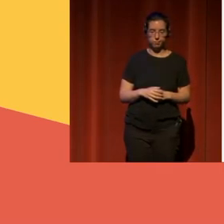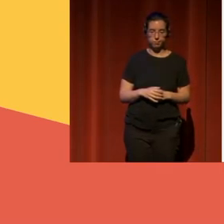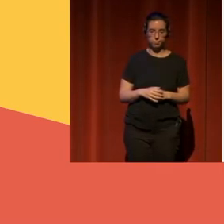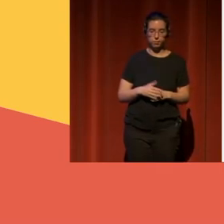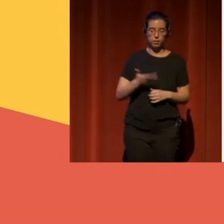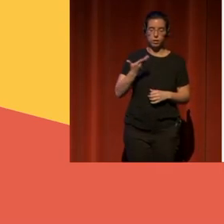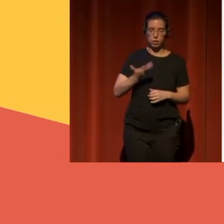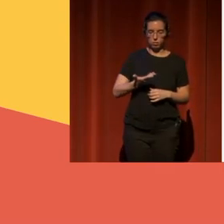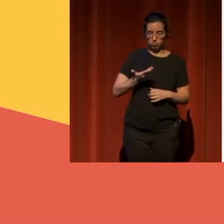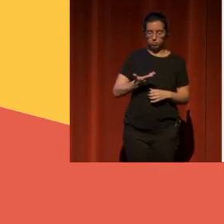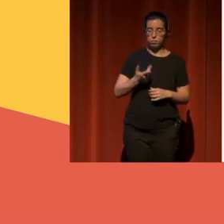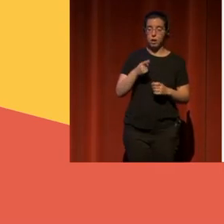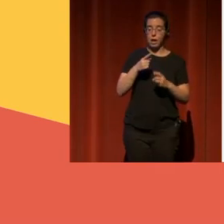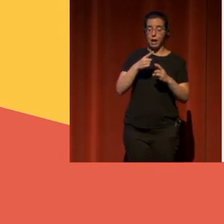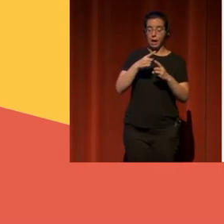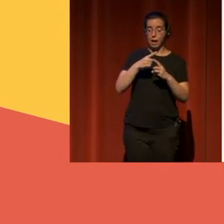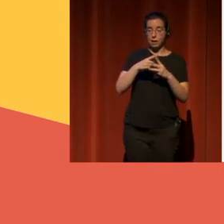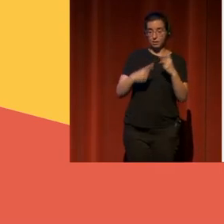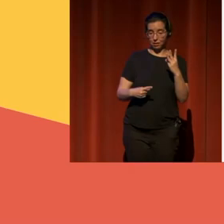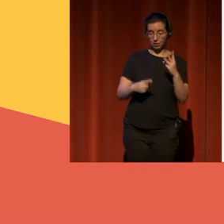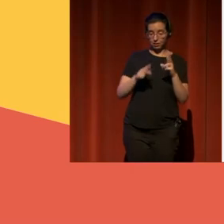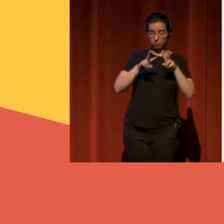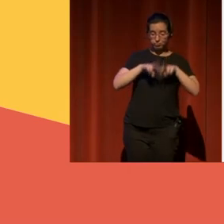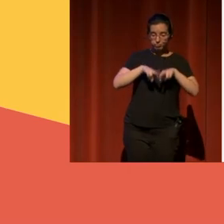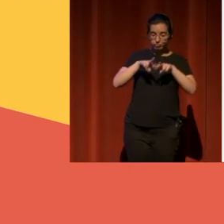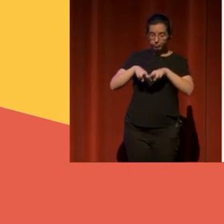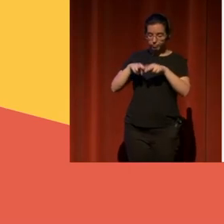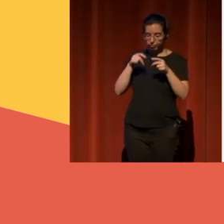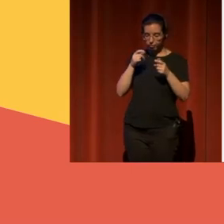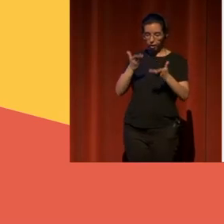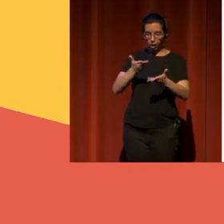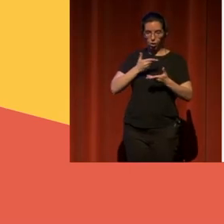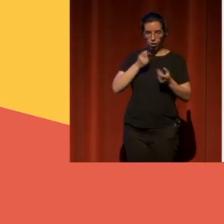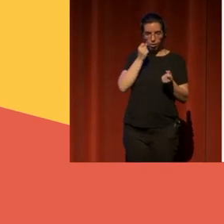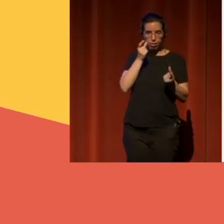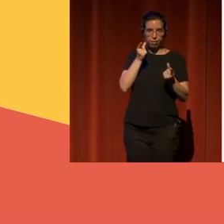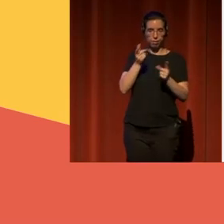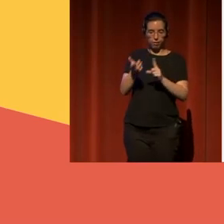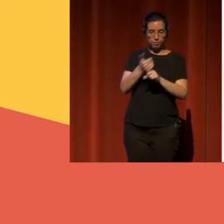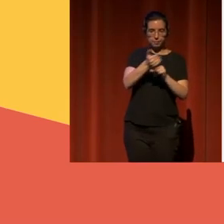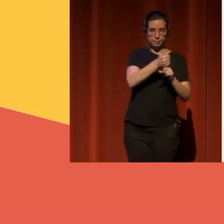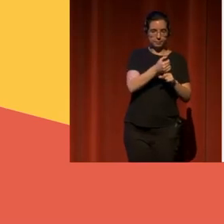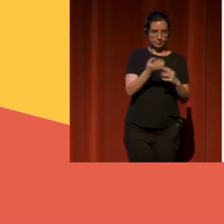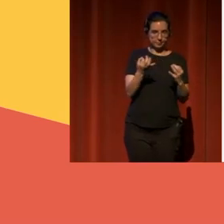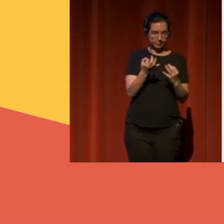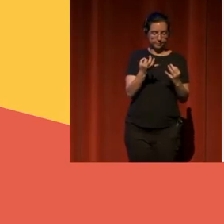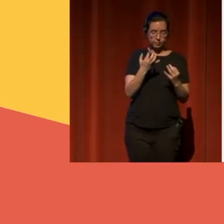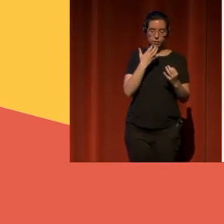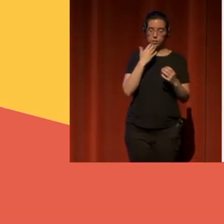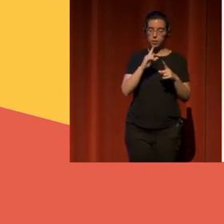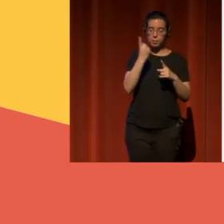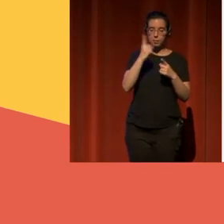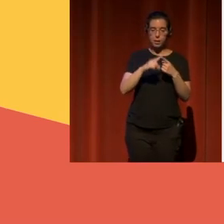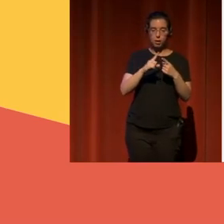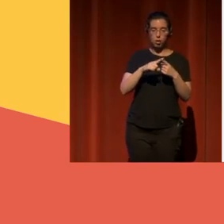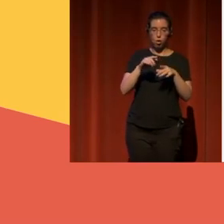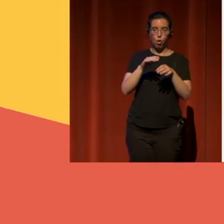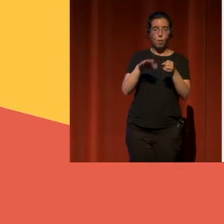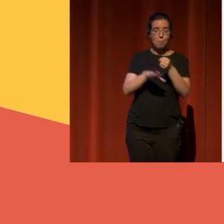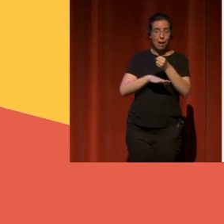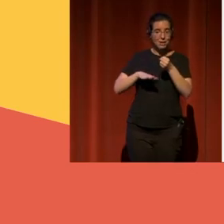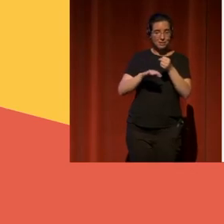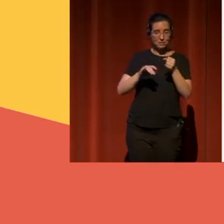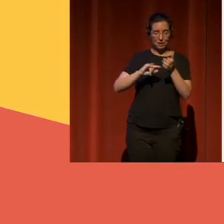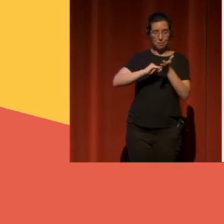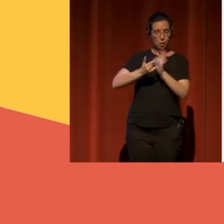El análisis de los tres modelos ha permitido extraer varios hallazgos. En primer lugar, los modelos cuentan con bases metodológicas muy